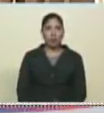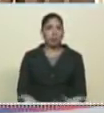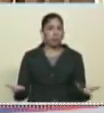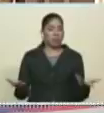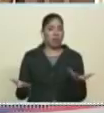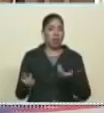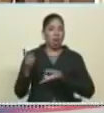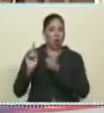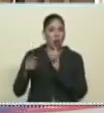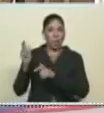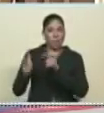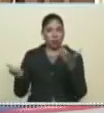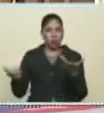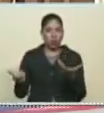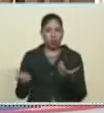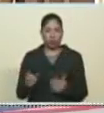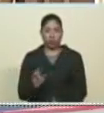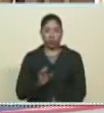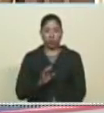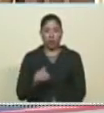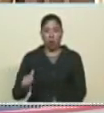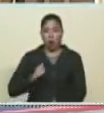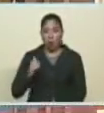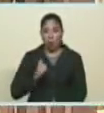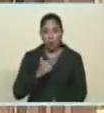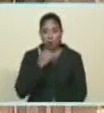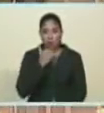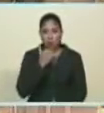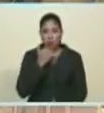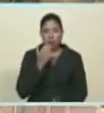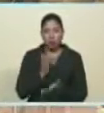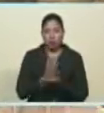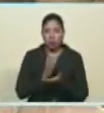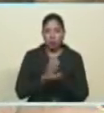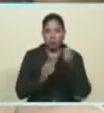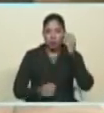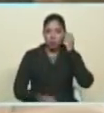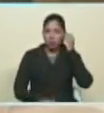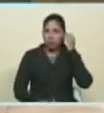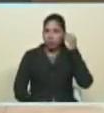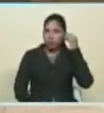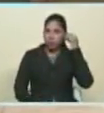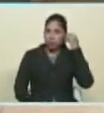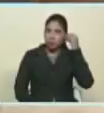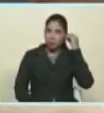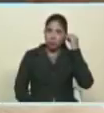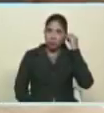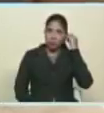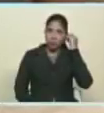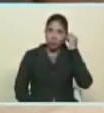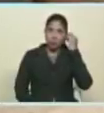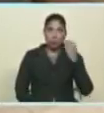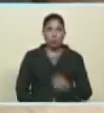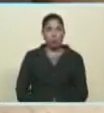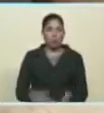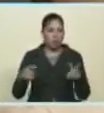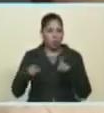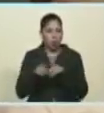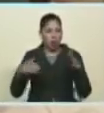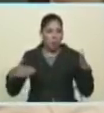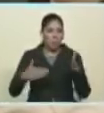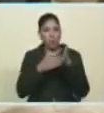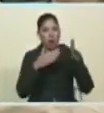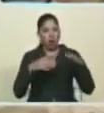cuestiones oportunistas se pretenda siempre, siempre atacar el poder electoral. De manera